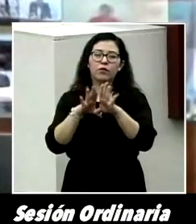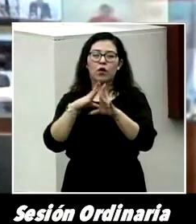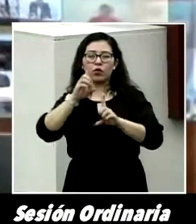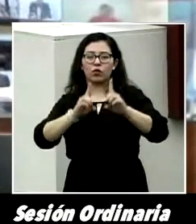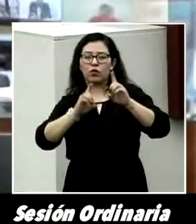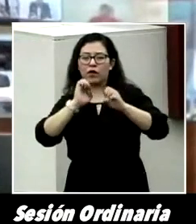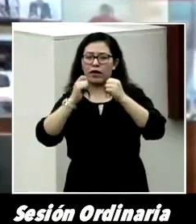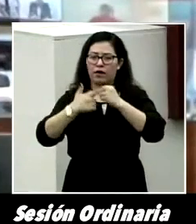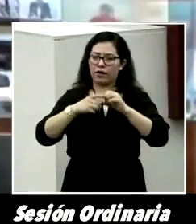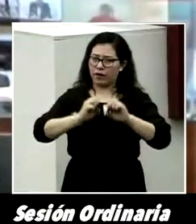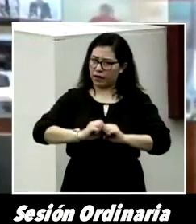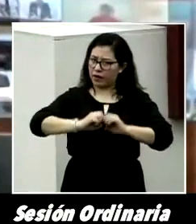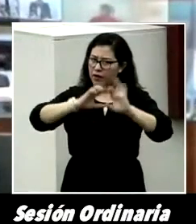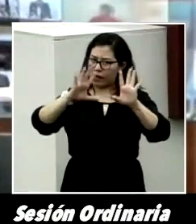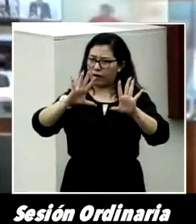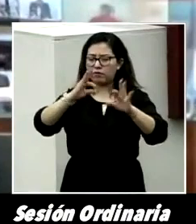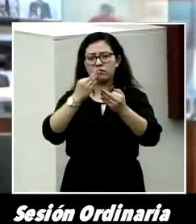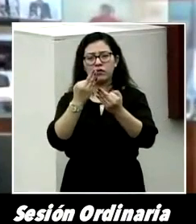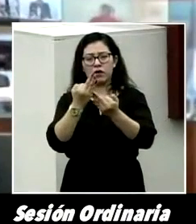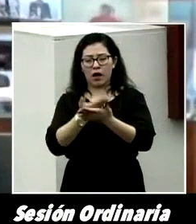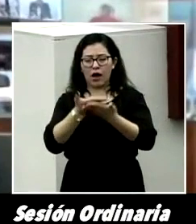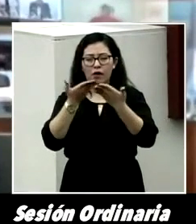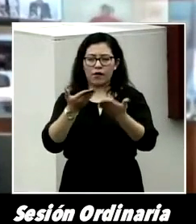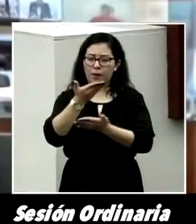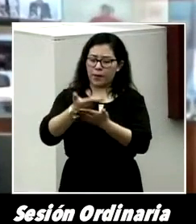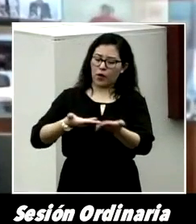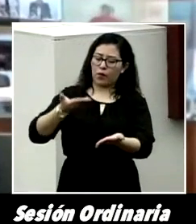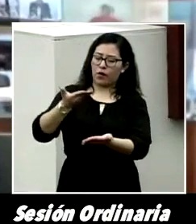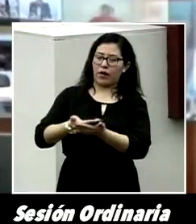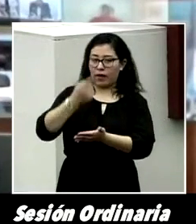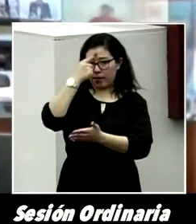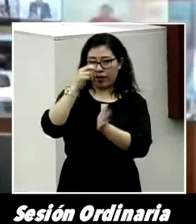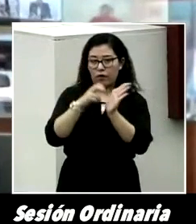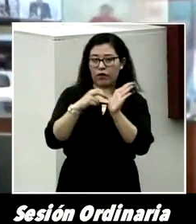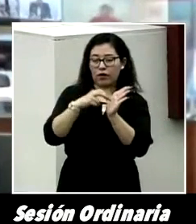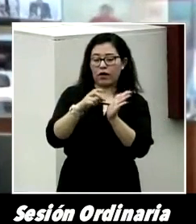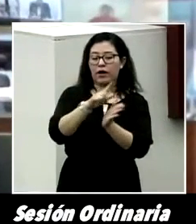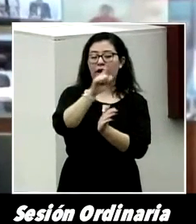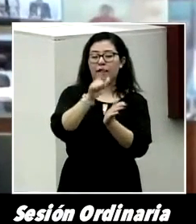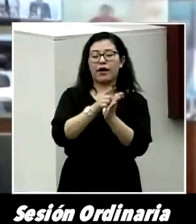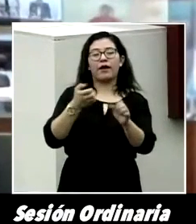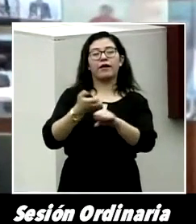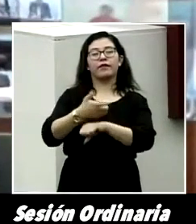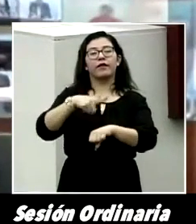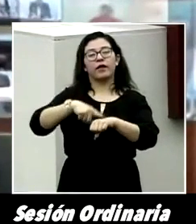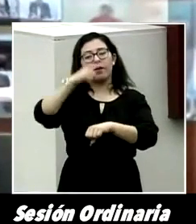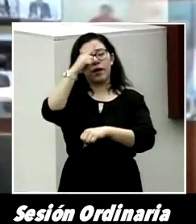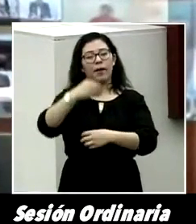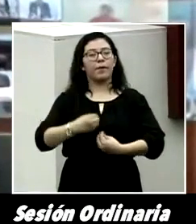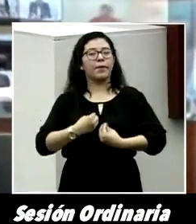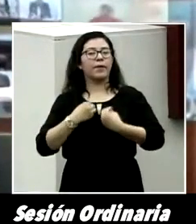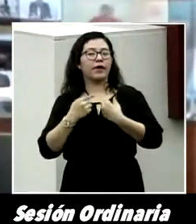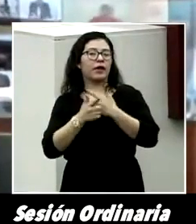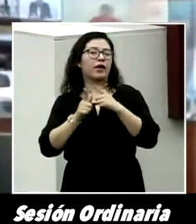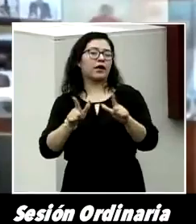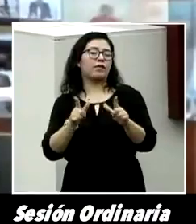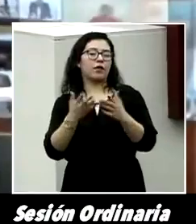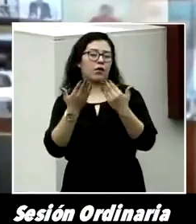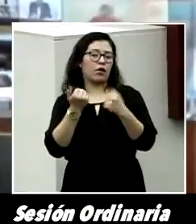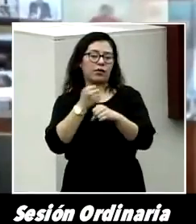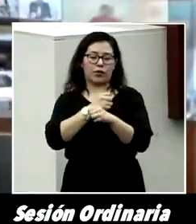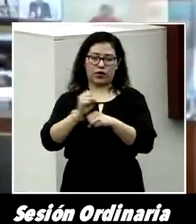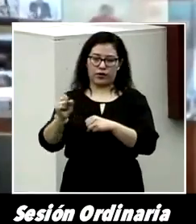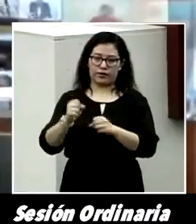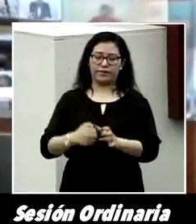y participación en la comunidad en sesión ordinaria fue aprobado por mayoría de votos a favor la obligación de